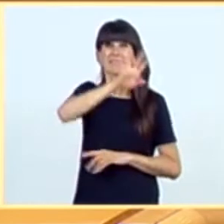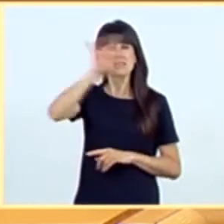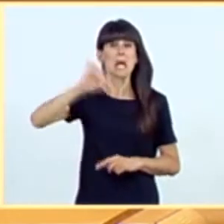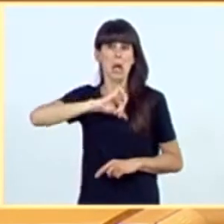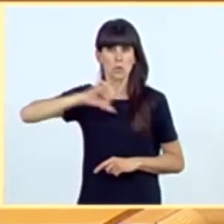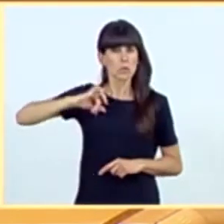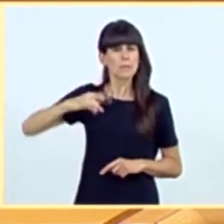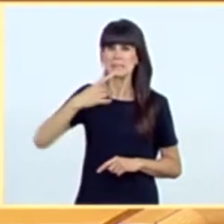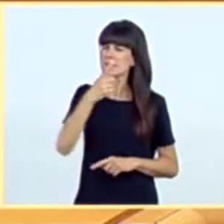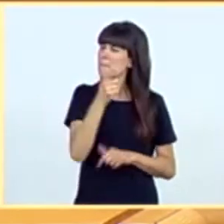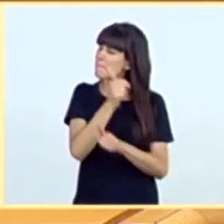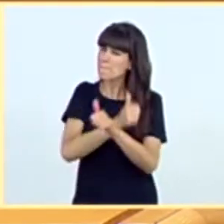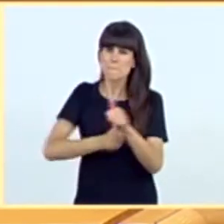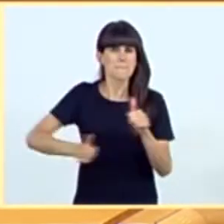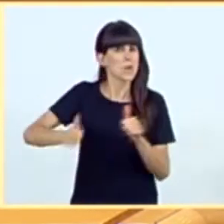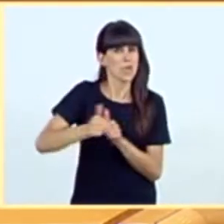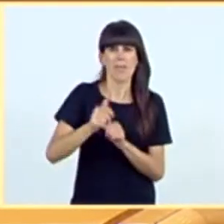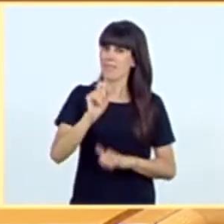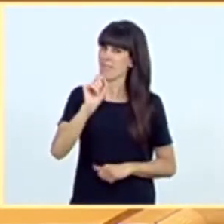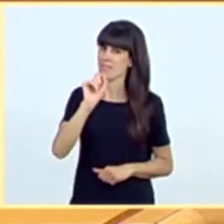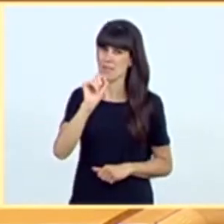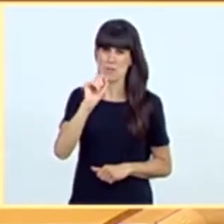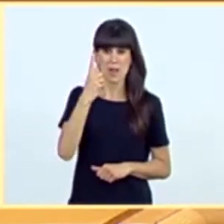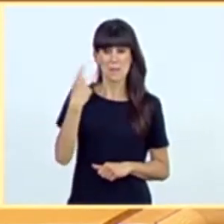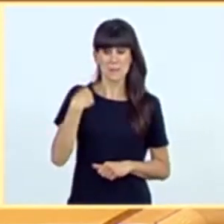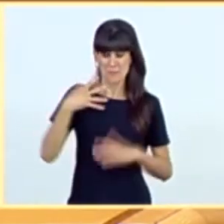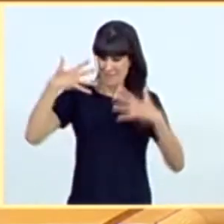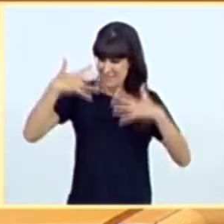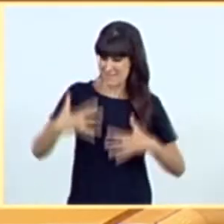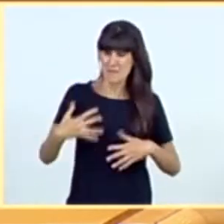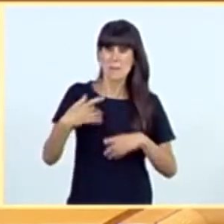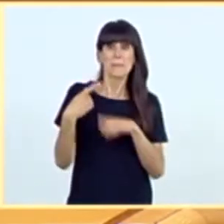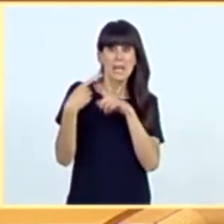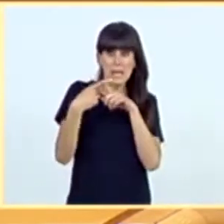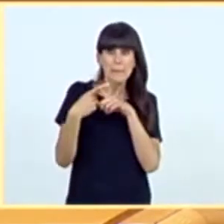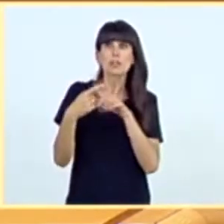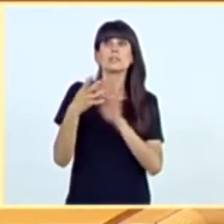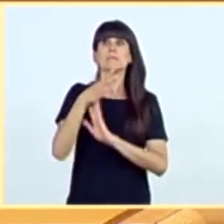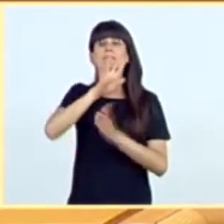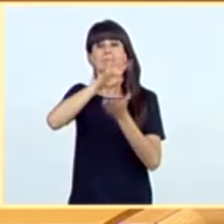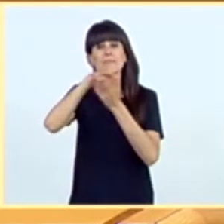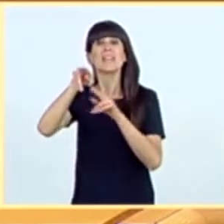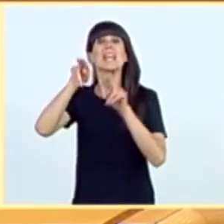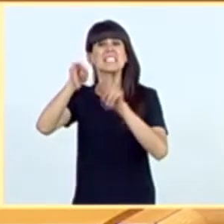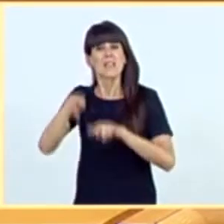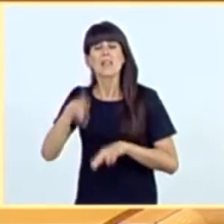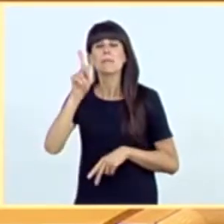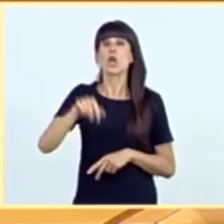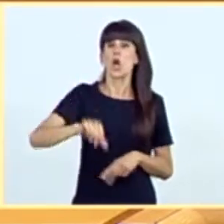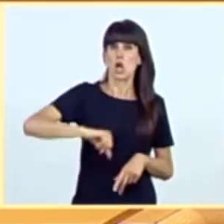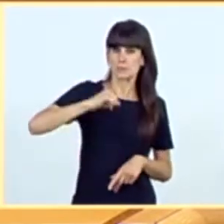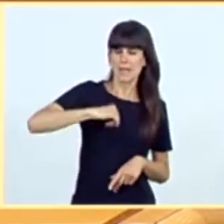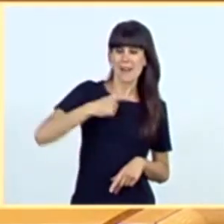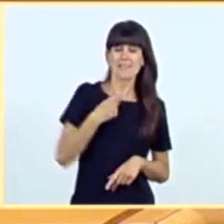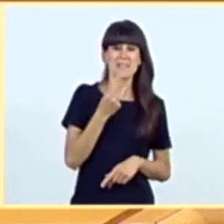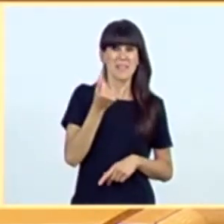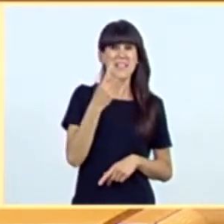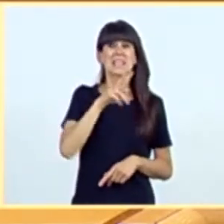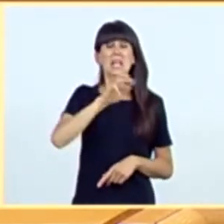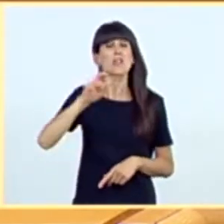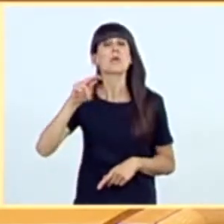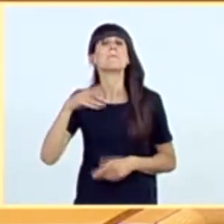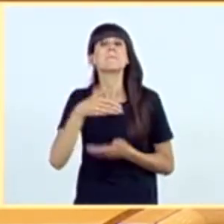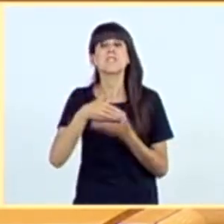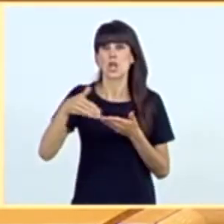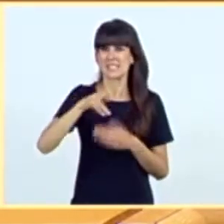misma prioridad en el reparto de equipos de protección individual a las residencias que a los hospitales, y les dio 300 millones de euros